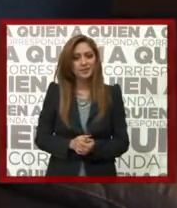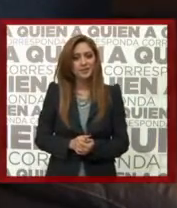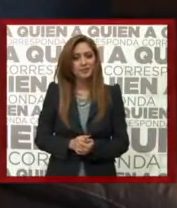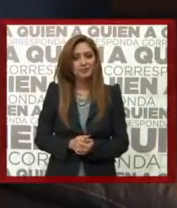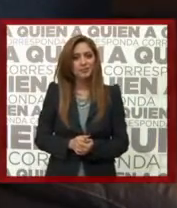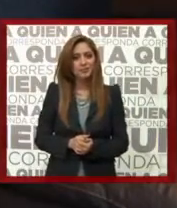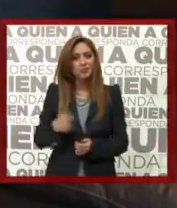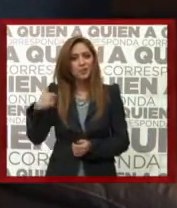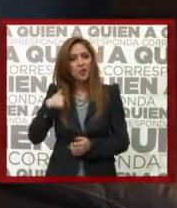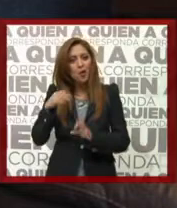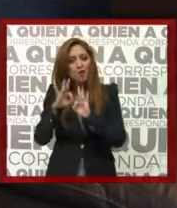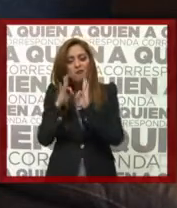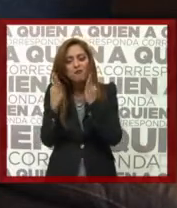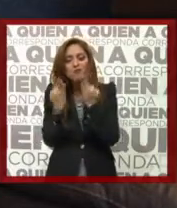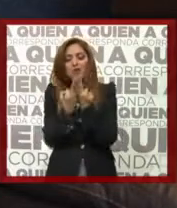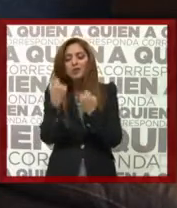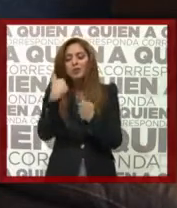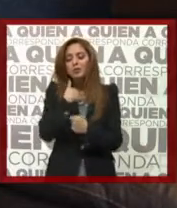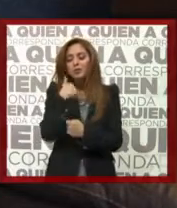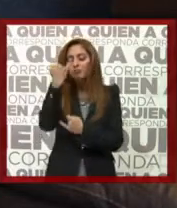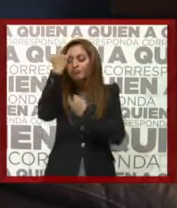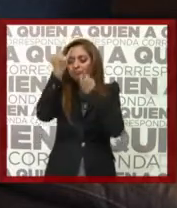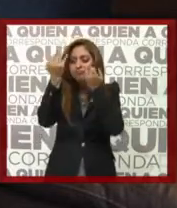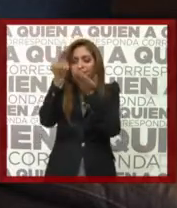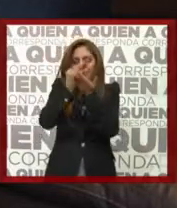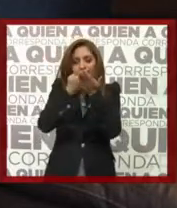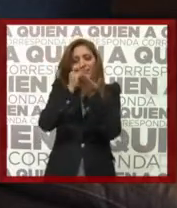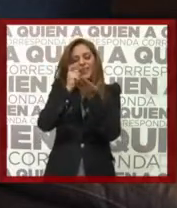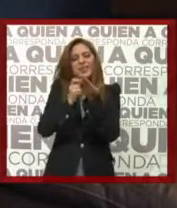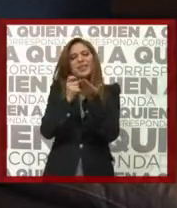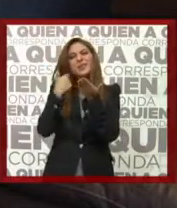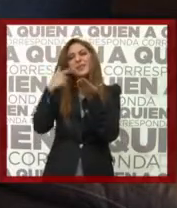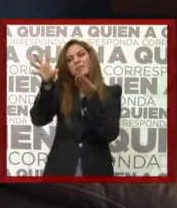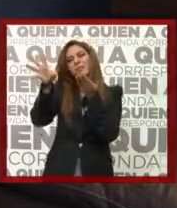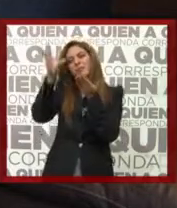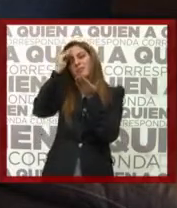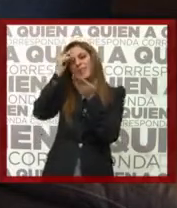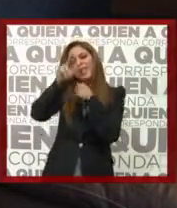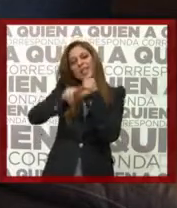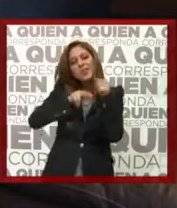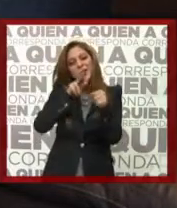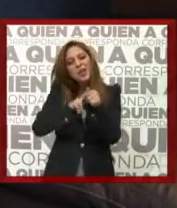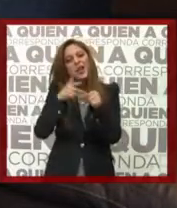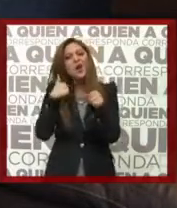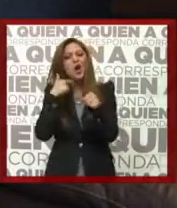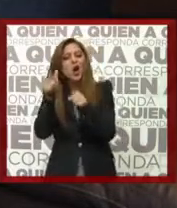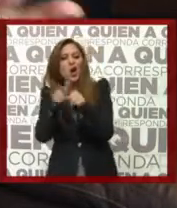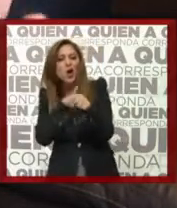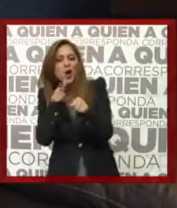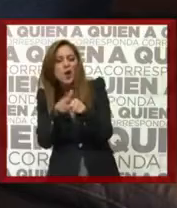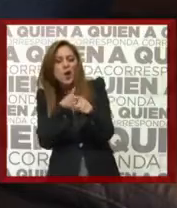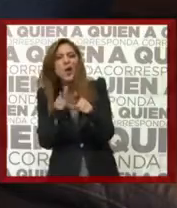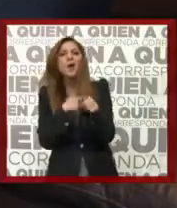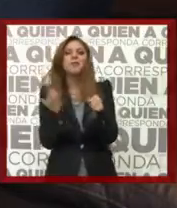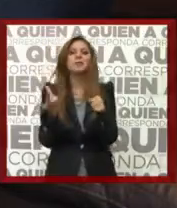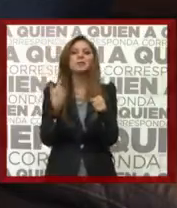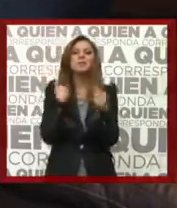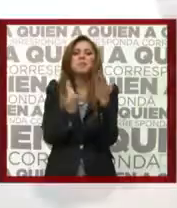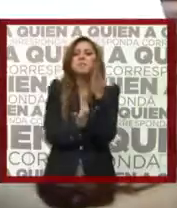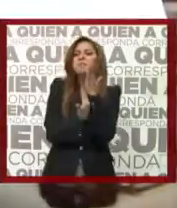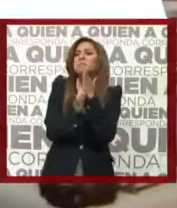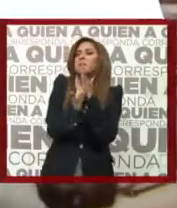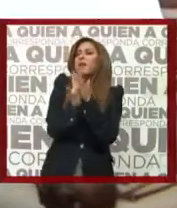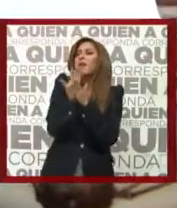como para desarrollarte, para ver la naturaleza, los colores, una mañana